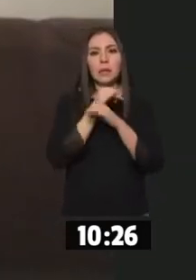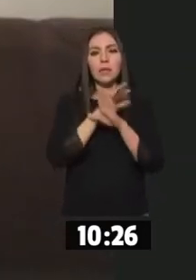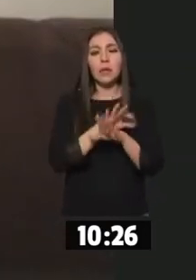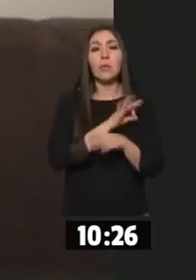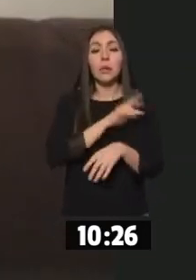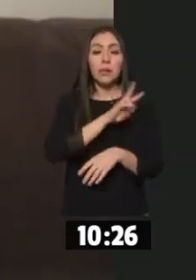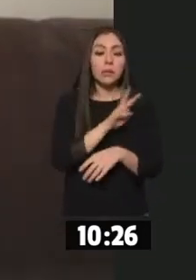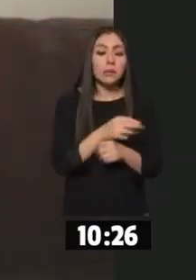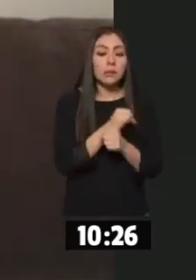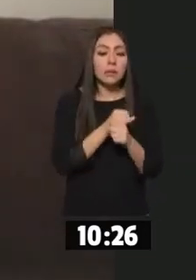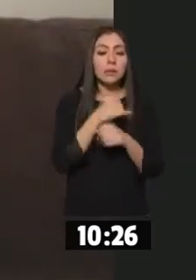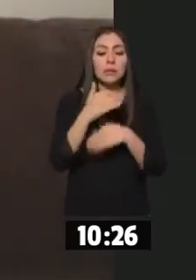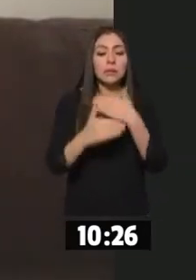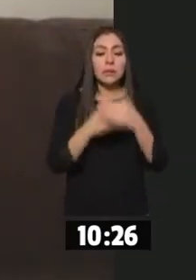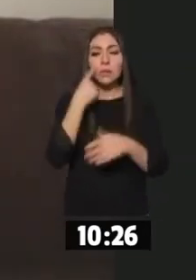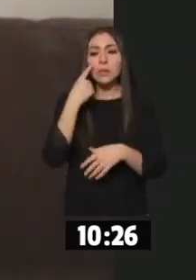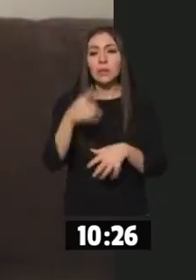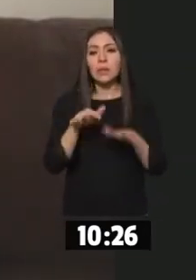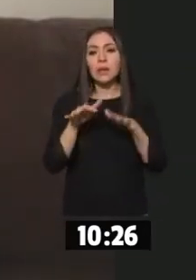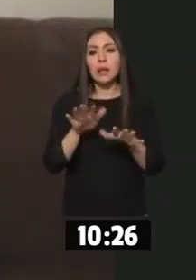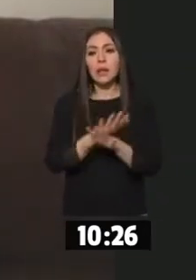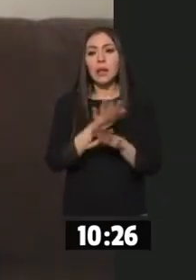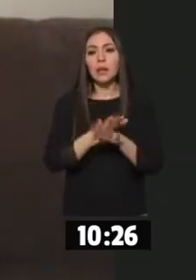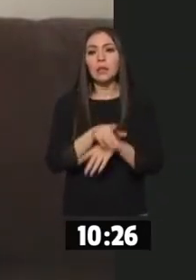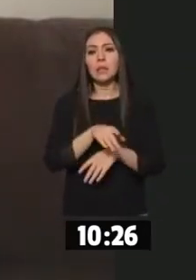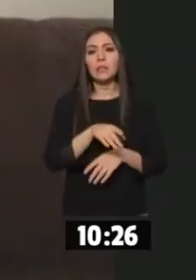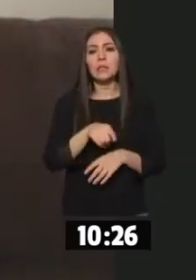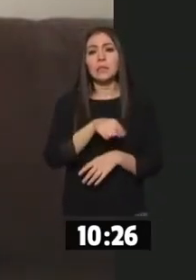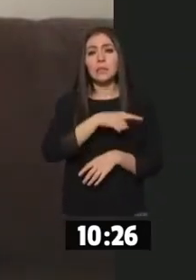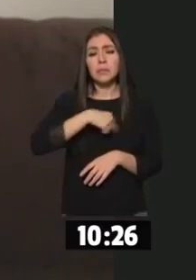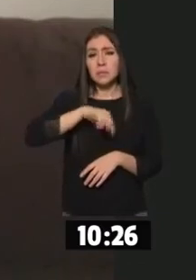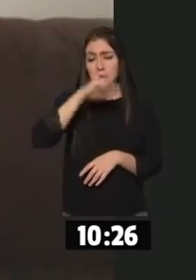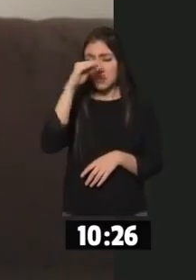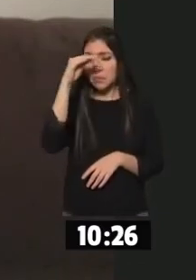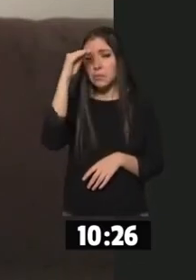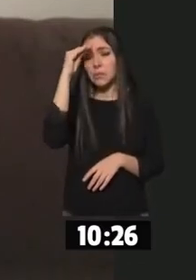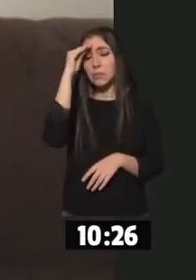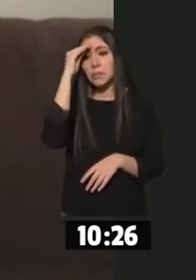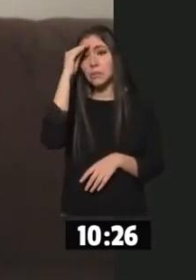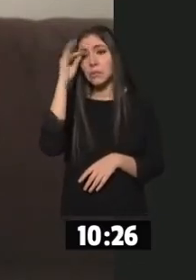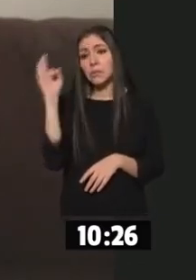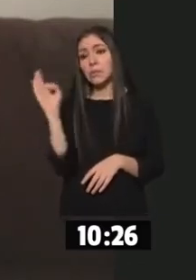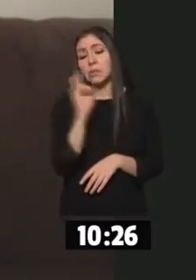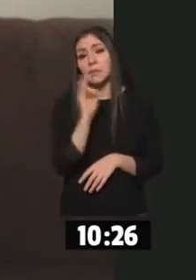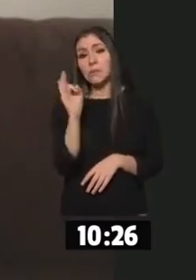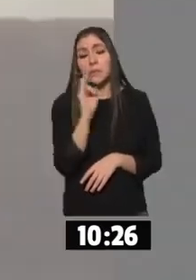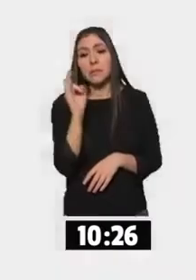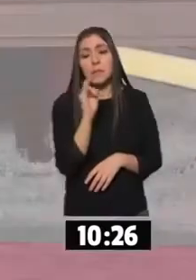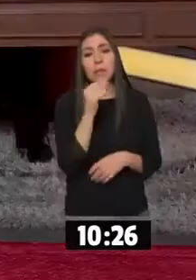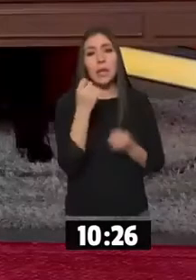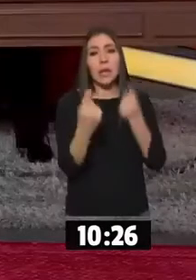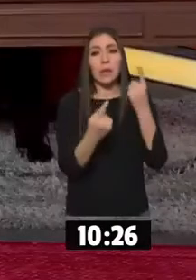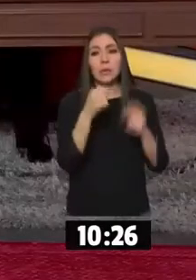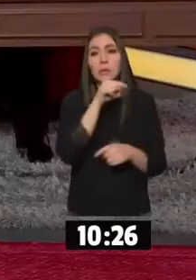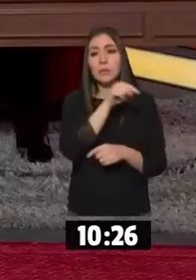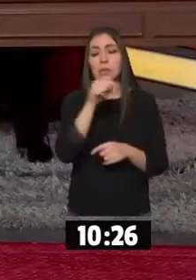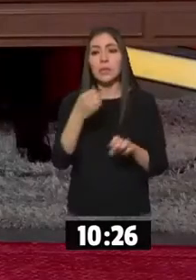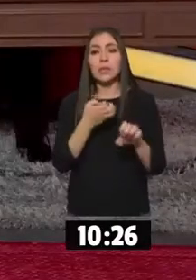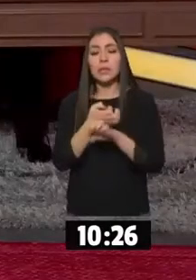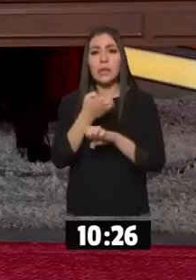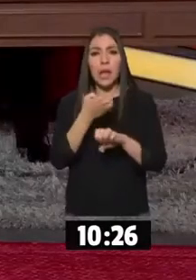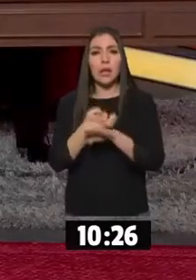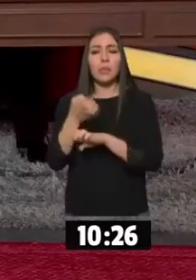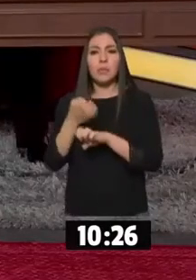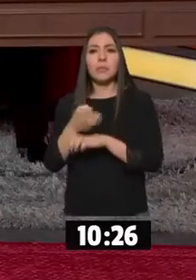aparezcan estos casos que nosotros pensamos pueden ser el preludio en muchas de estas localidades para la